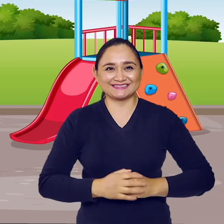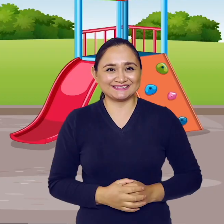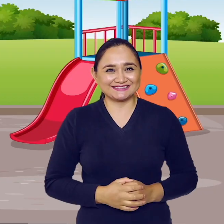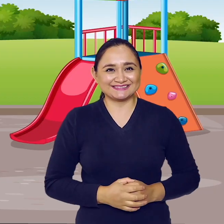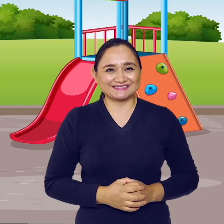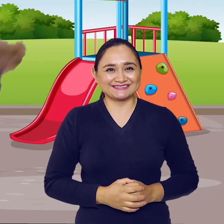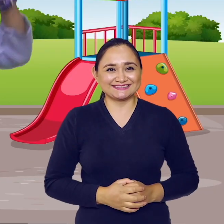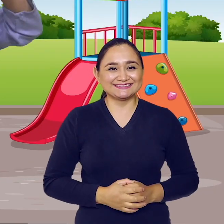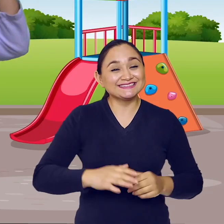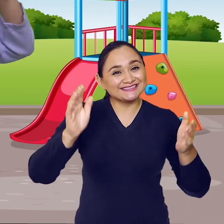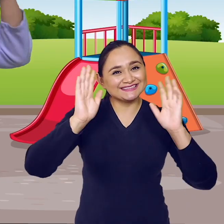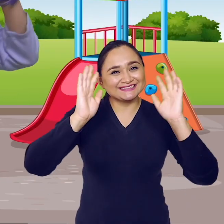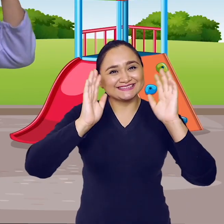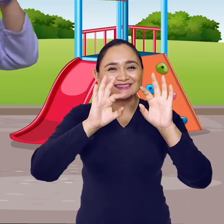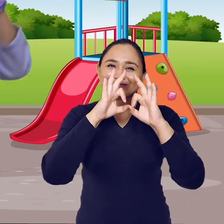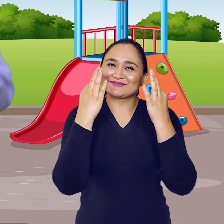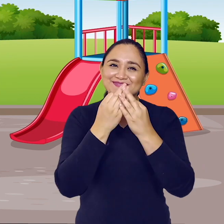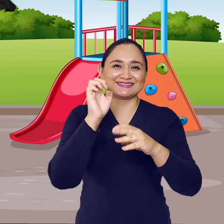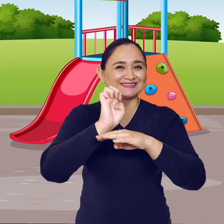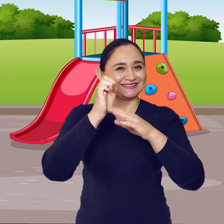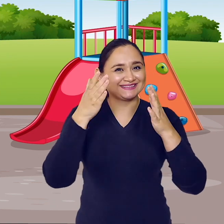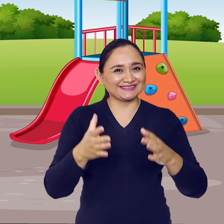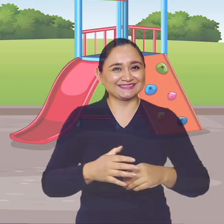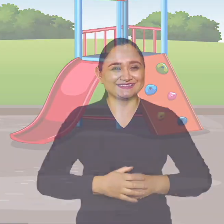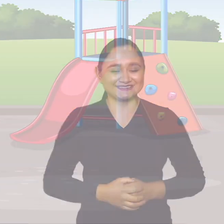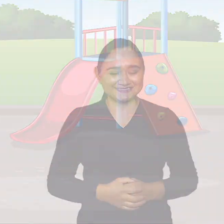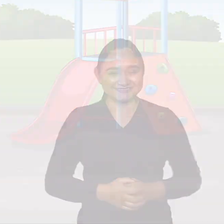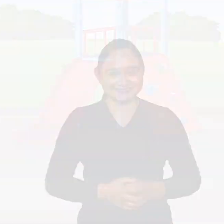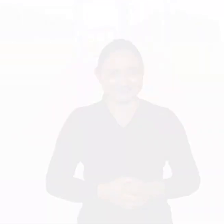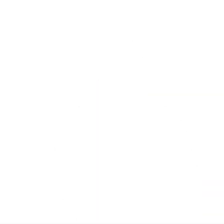¡Adiós! ¡Adiós, familia ecuatoriana!